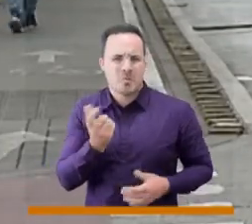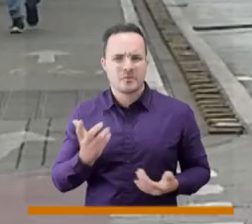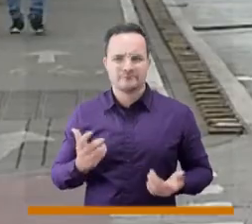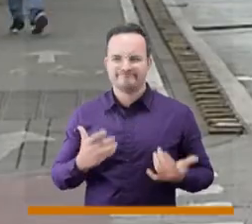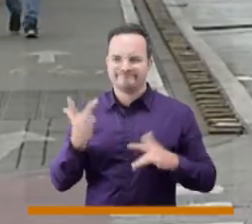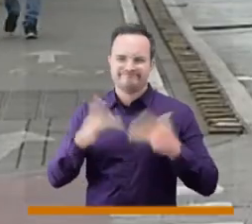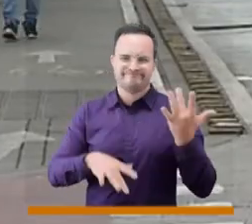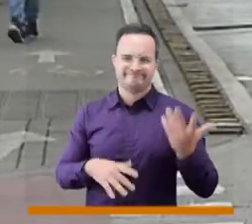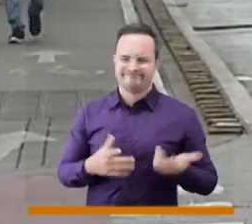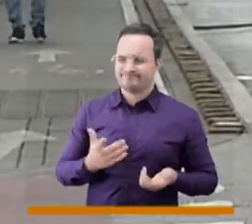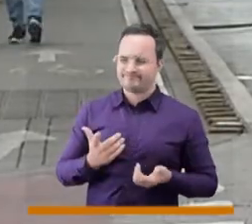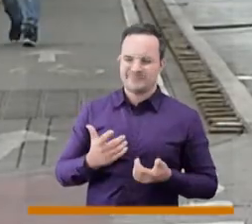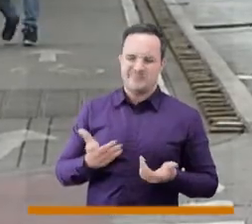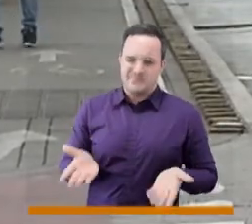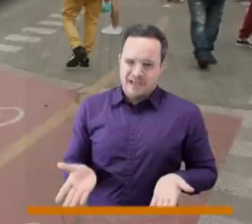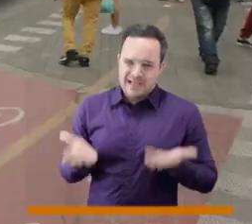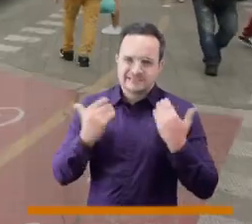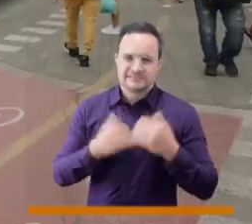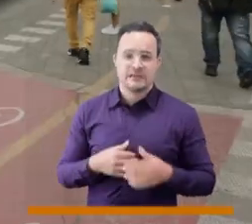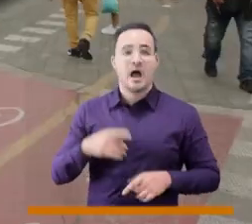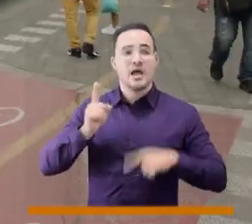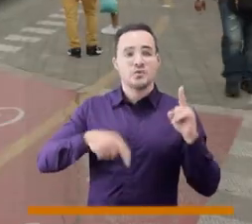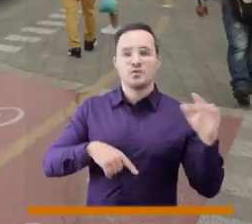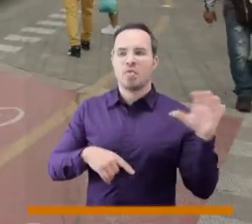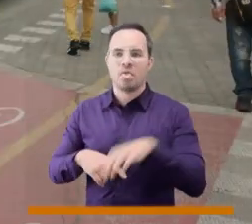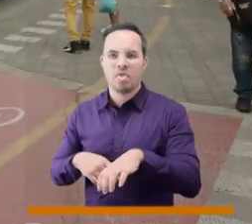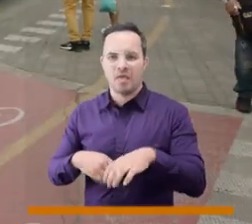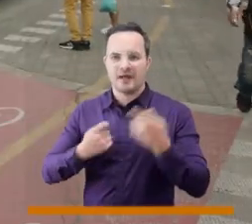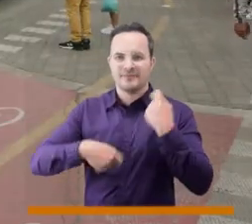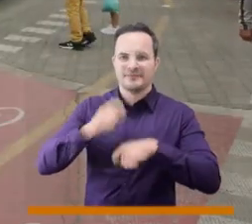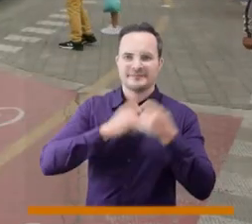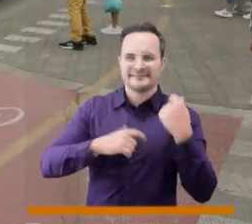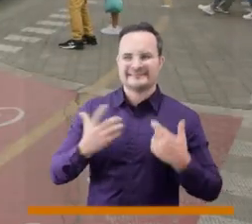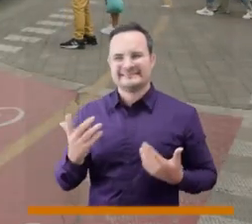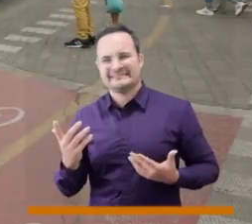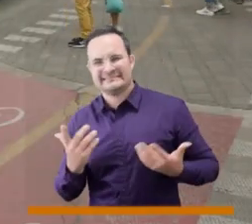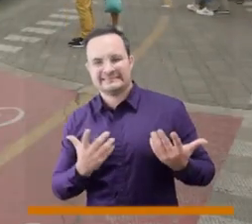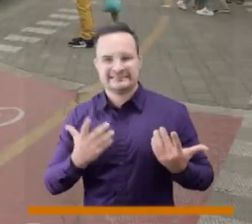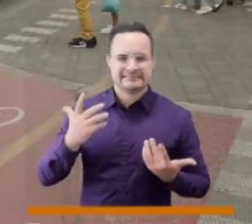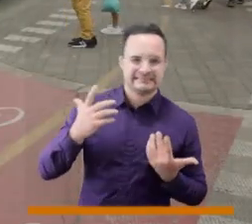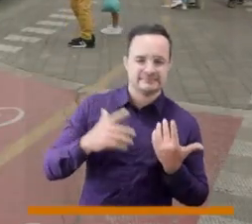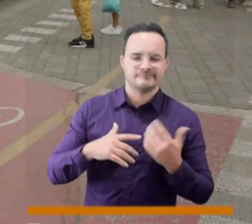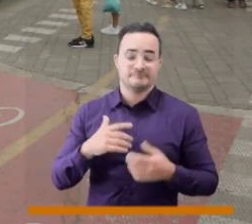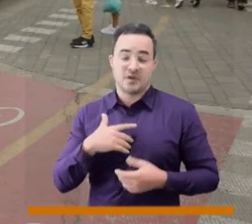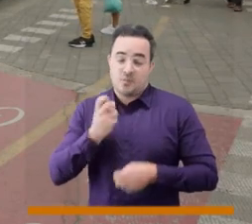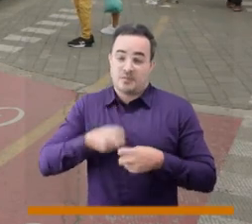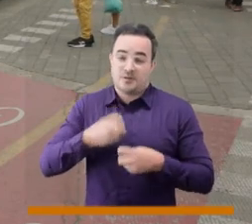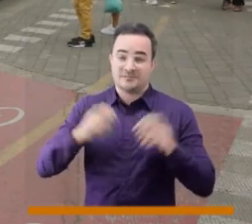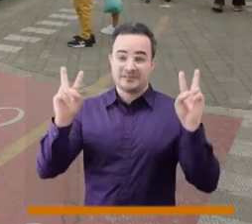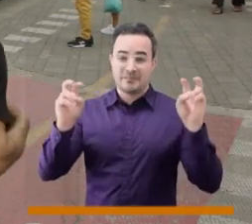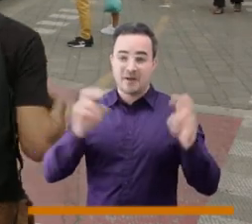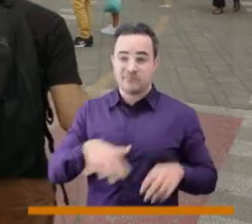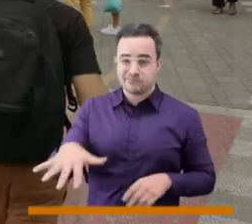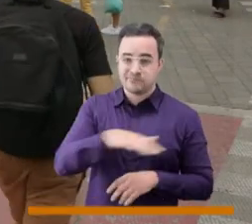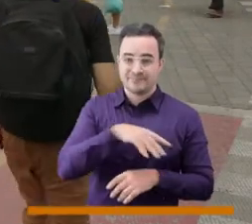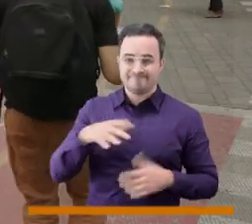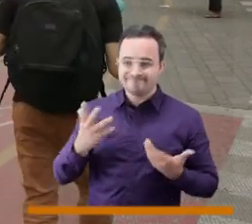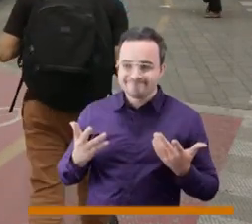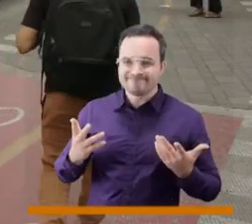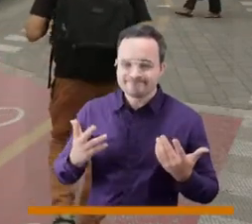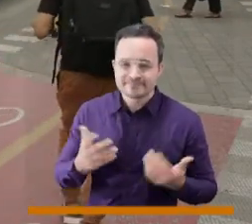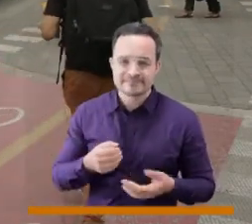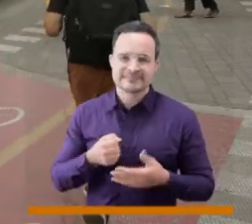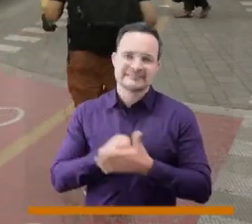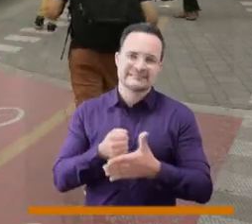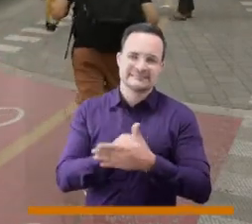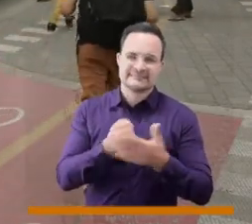por venteros ambulantes o por otros actores. Entonces eso es un tema bien complejo que se vive en el centro y que nos importa a todos más como por